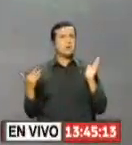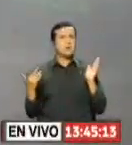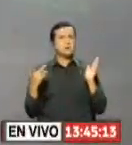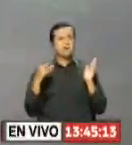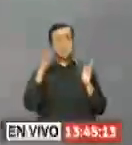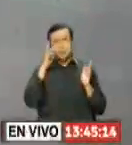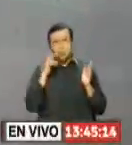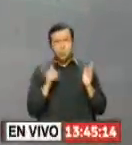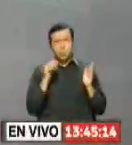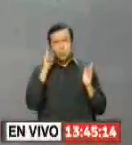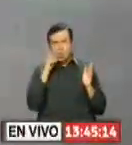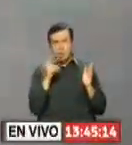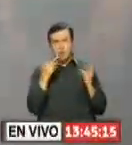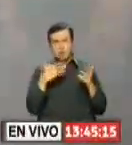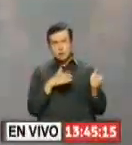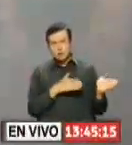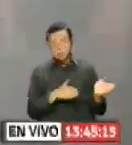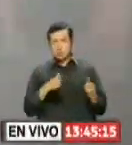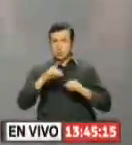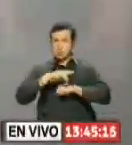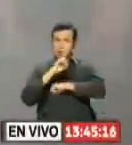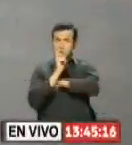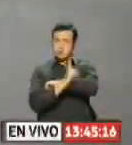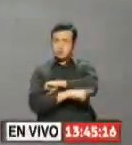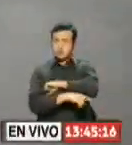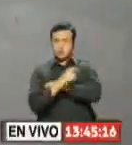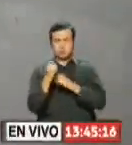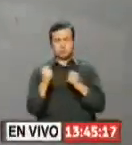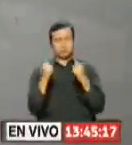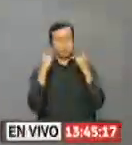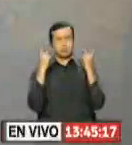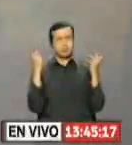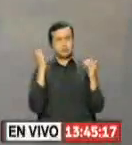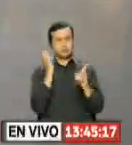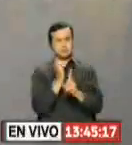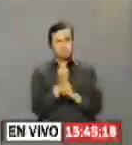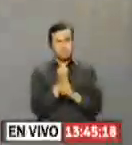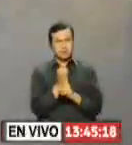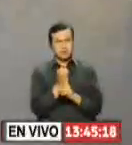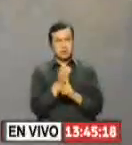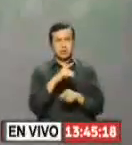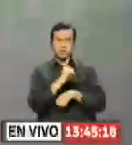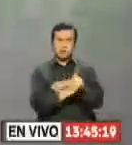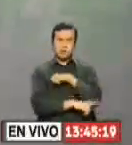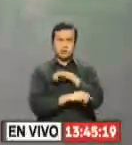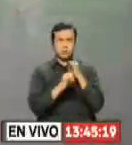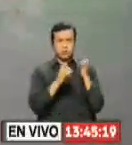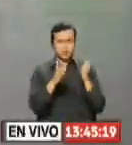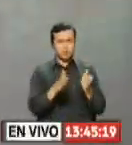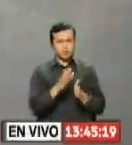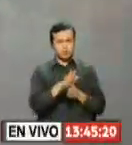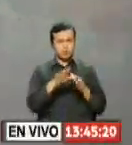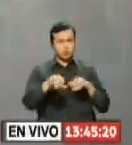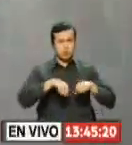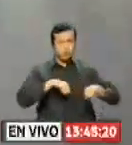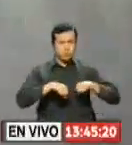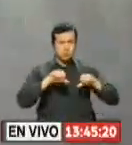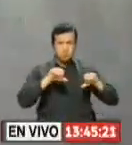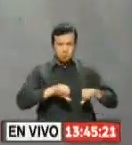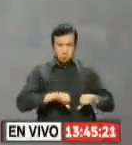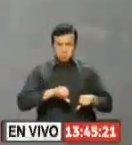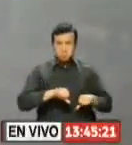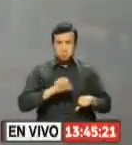Deportivo Cuenca ha realizado una sanción que está generando un montón de cuestionamientos. ¿Sancionar a los jugadores por bajo rendimiento sería